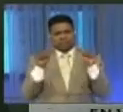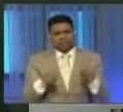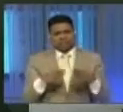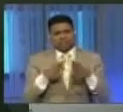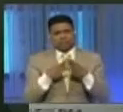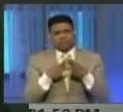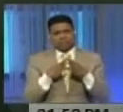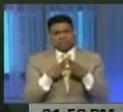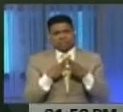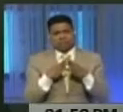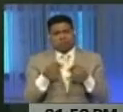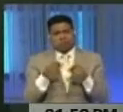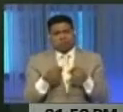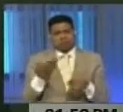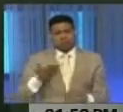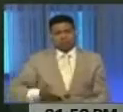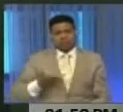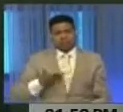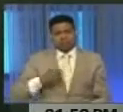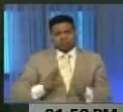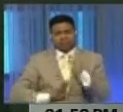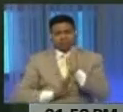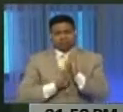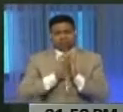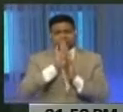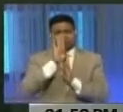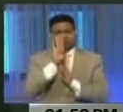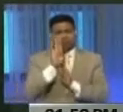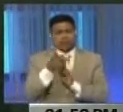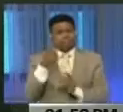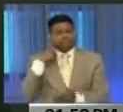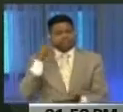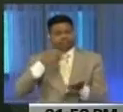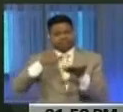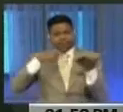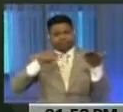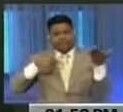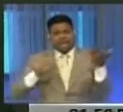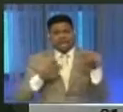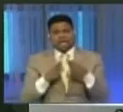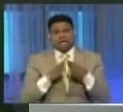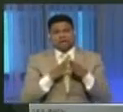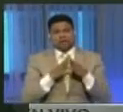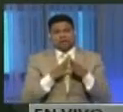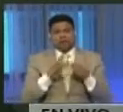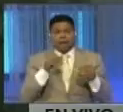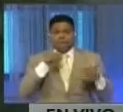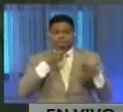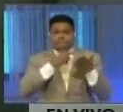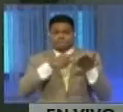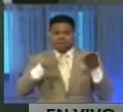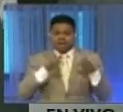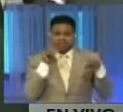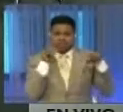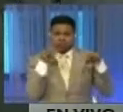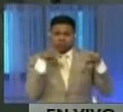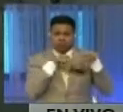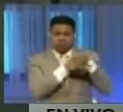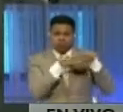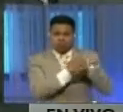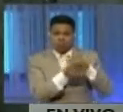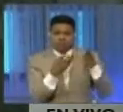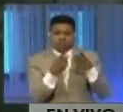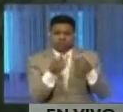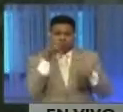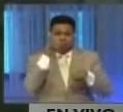Kimberley, que también ha dado importantes avances para verificar y certificar parte de las reservas de diamantes presentes en la